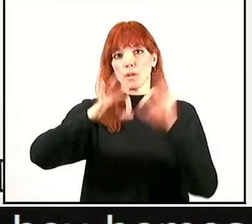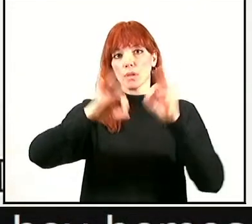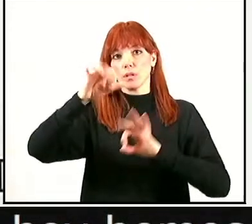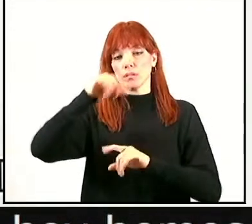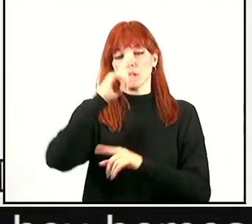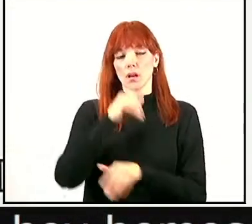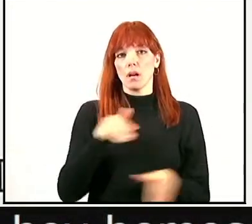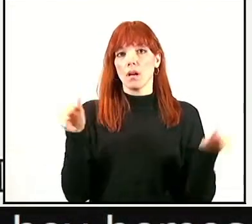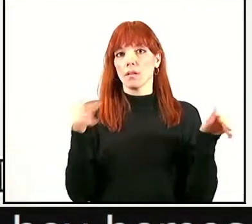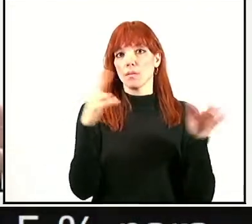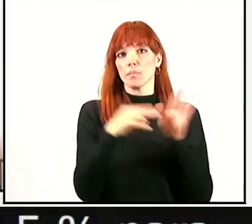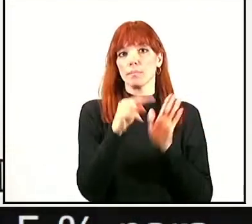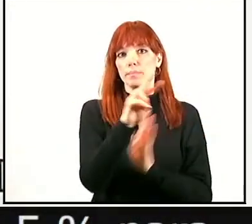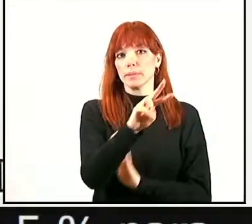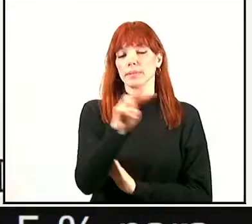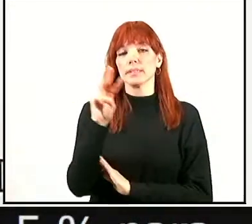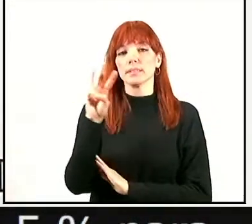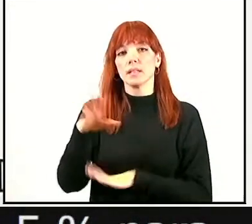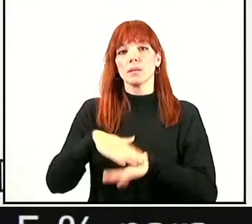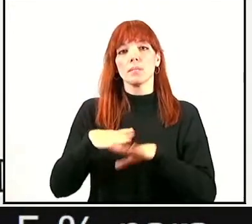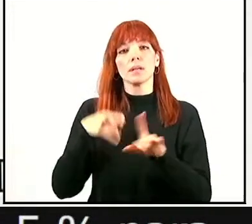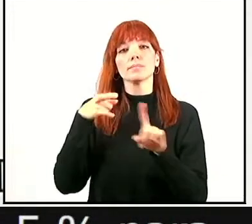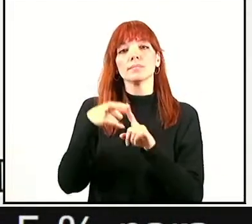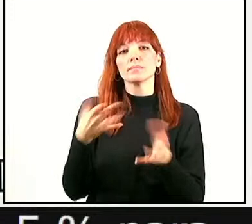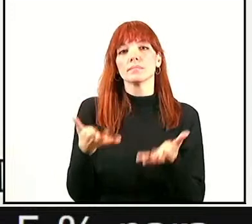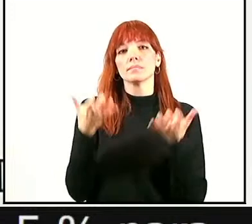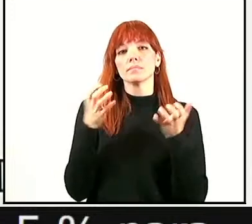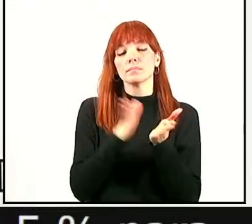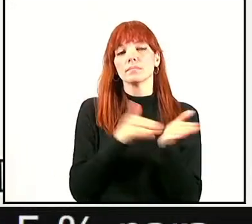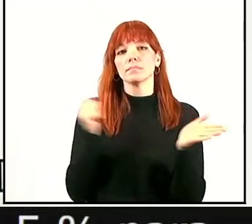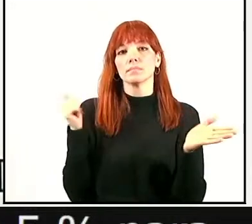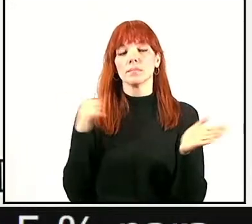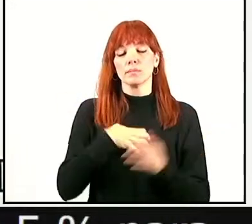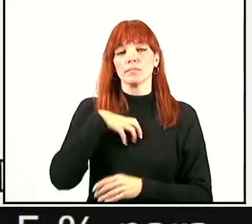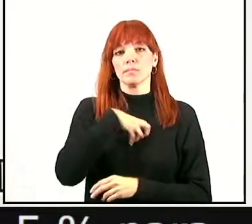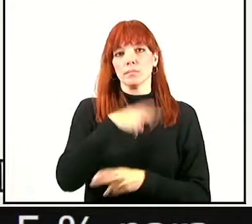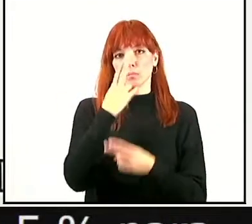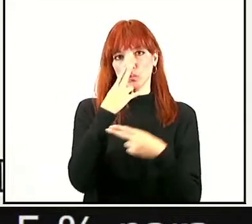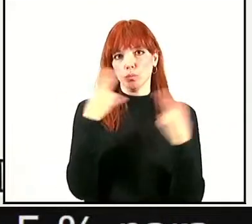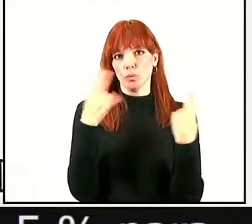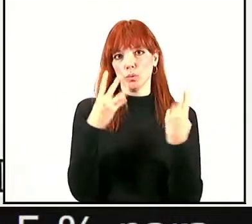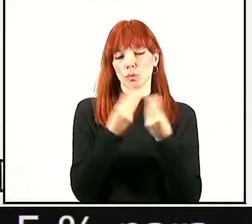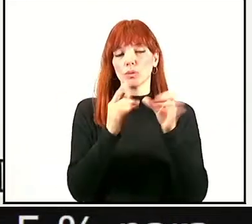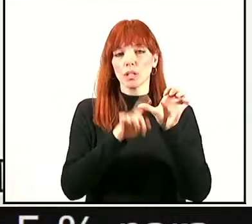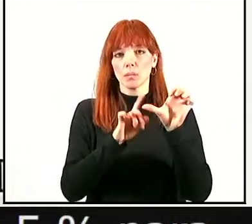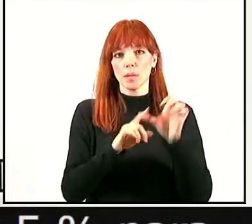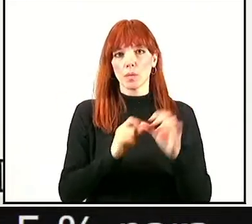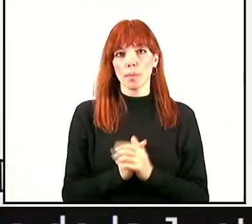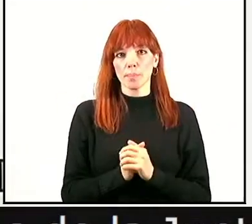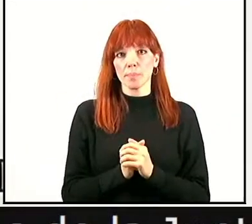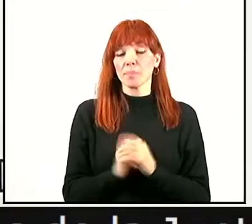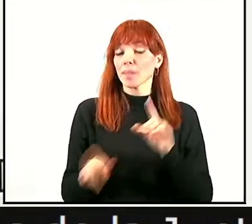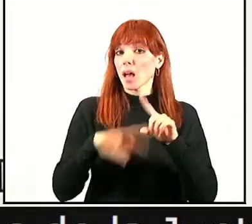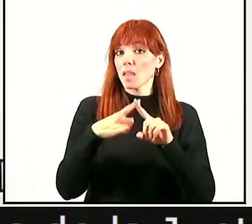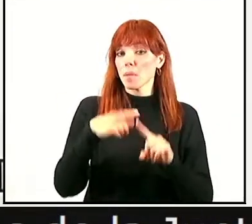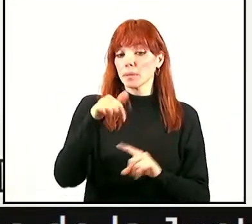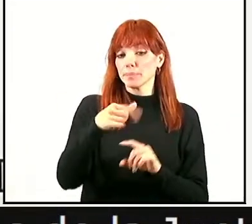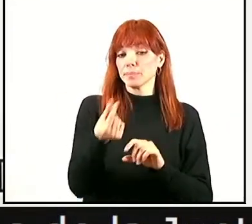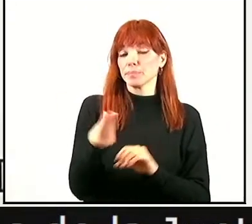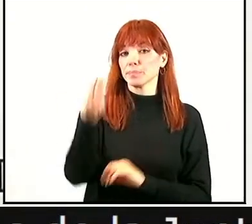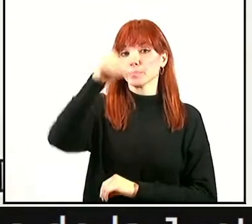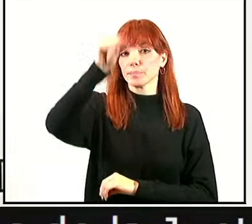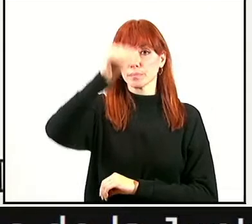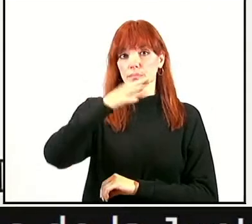año 2023 para los trabajadores públicos de la Junta de Extremadura. Además de este incremento que se